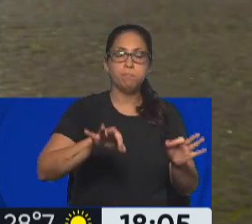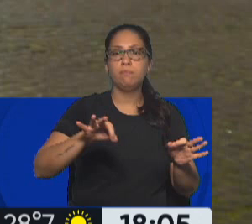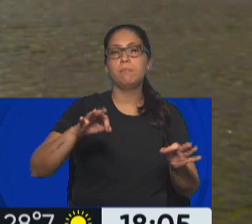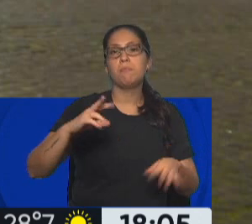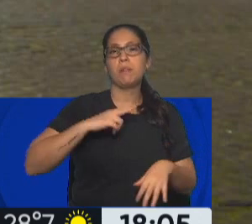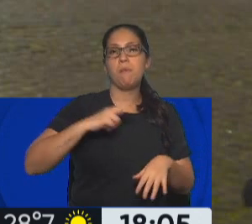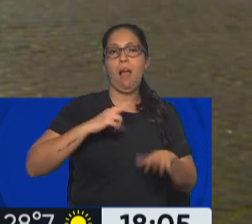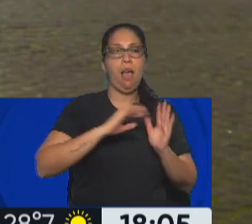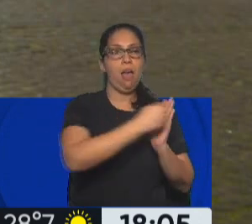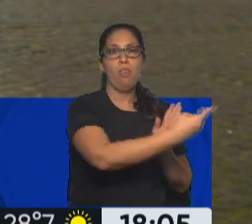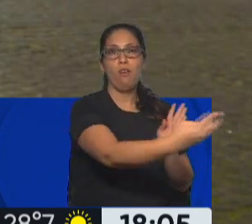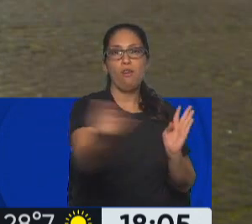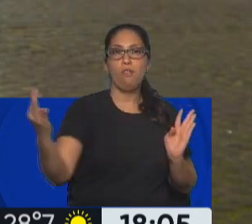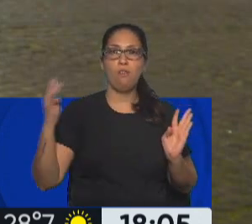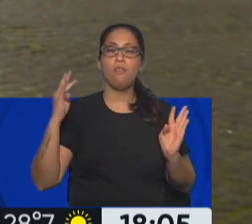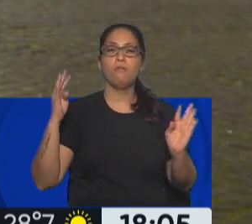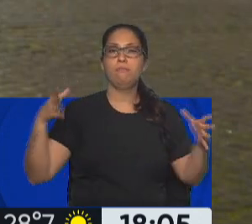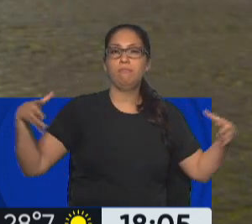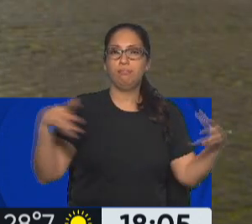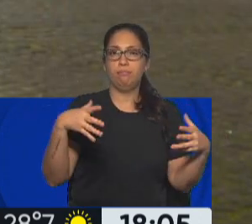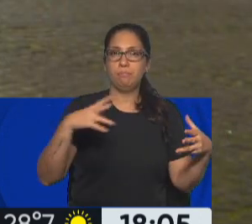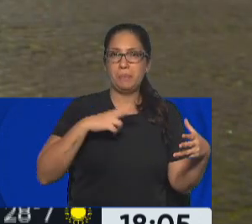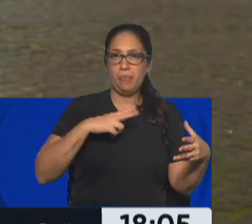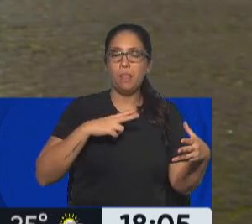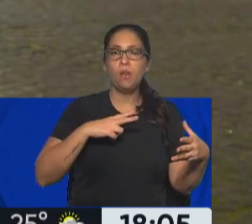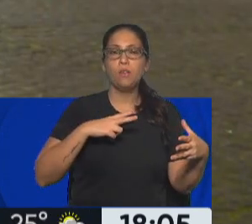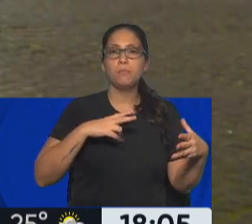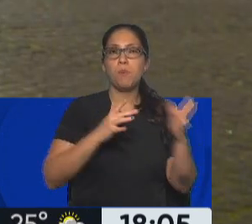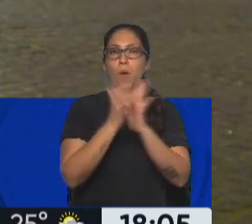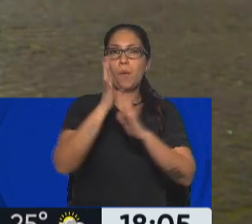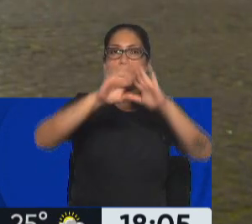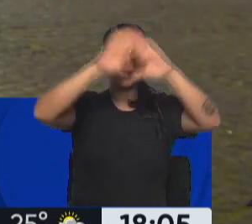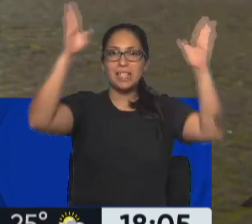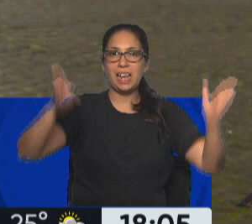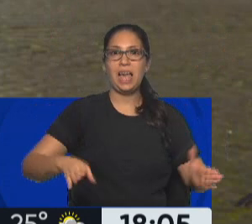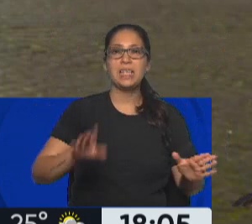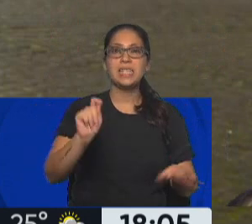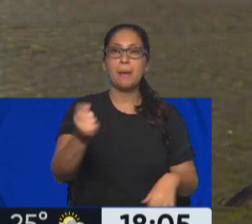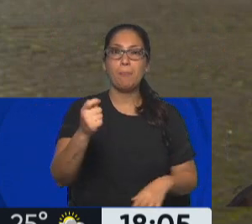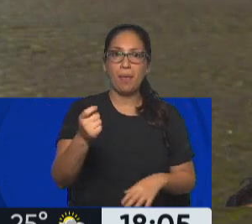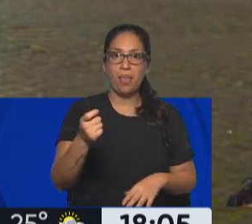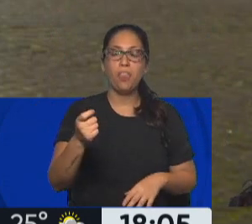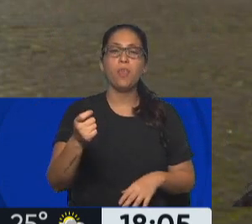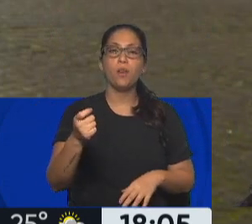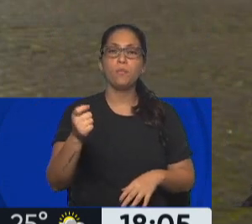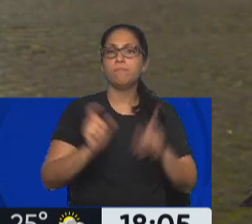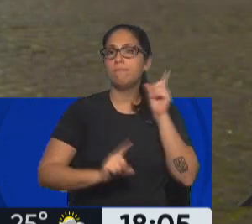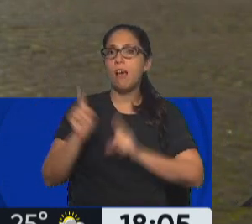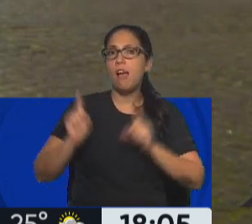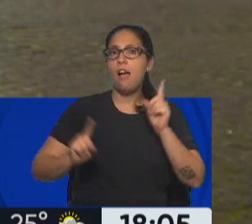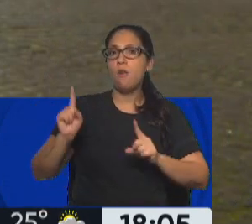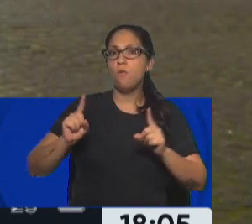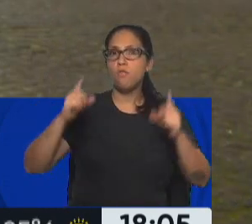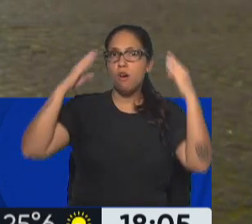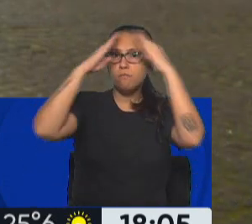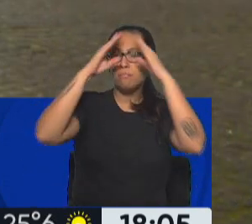en el interior de, por supuesto, la Basílica de San Pedro, donde algunos